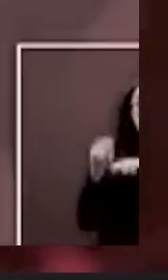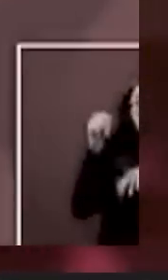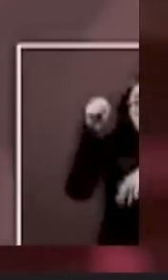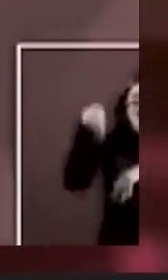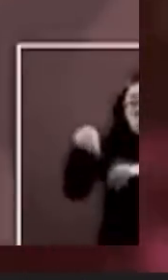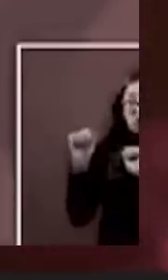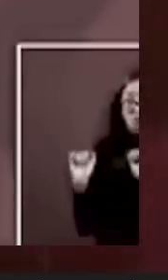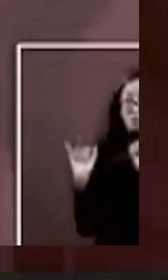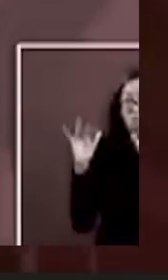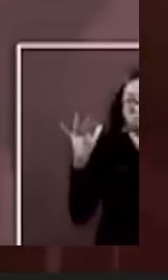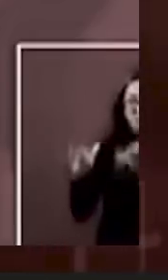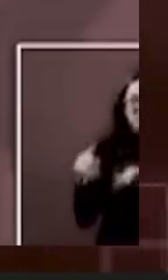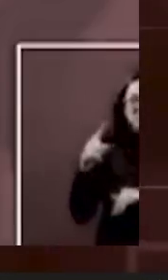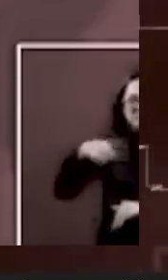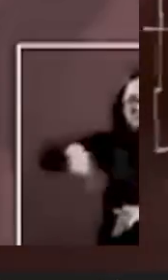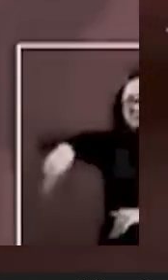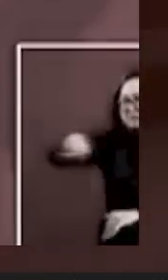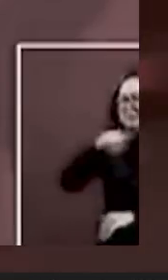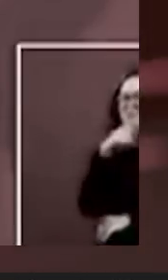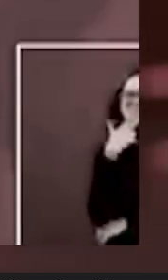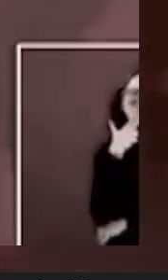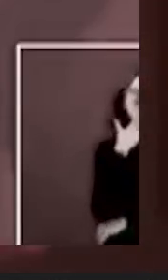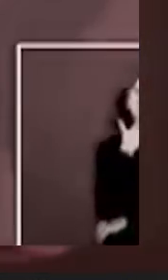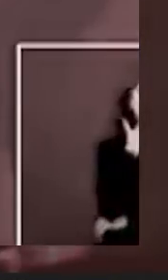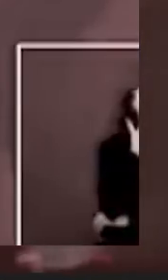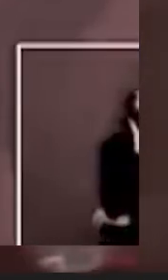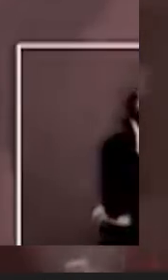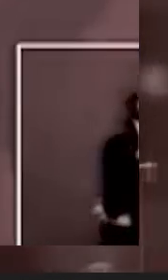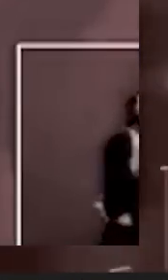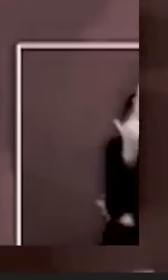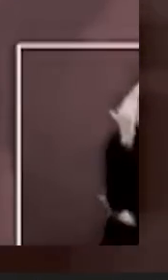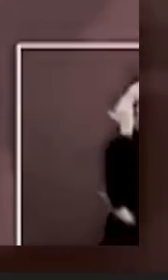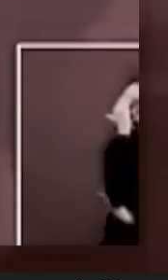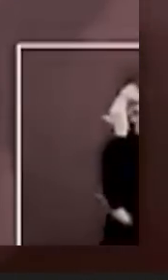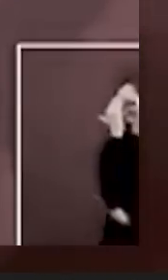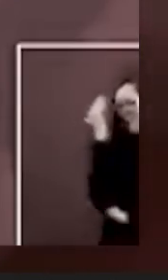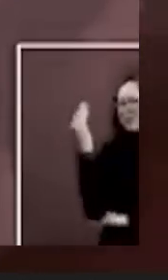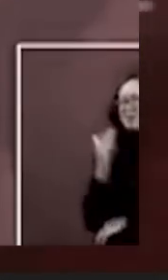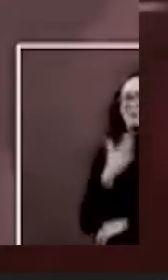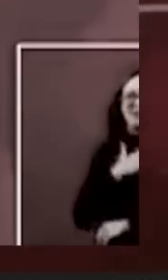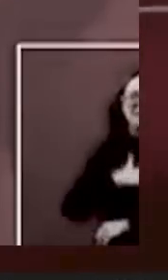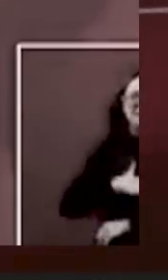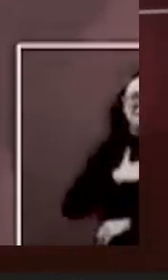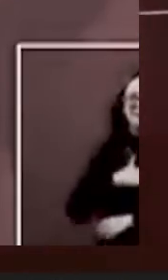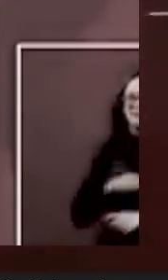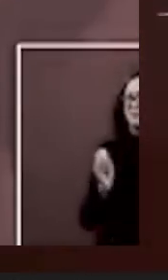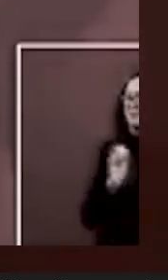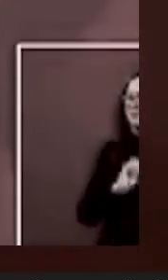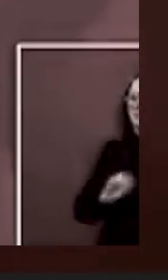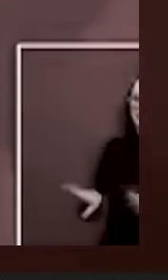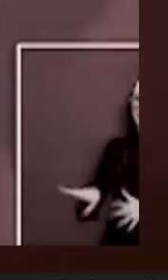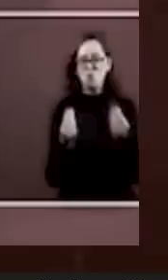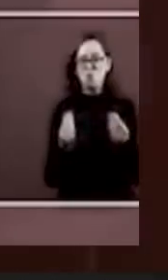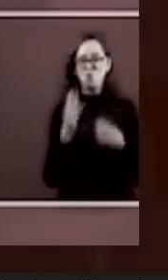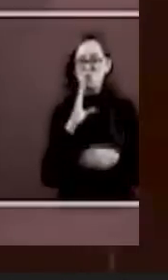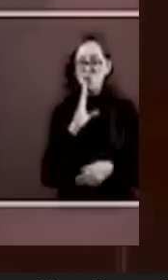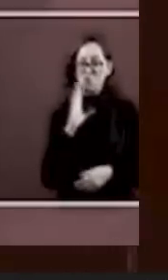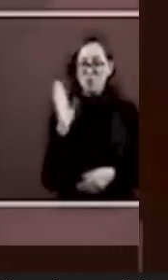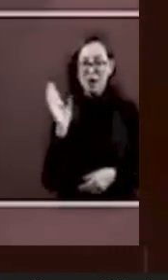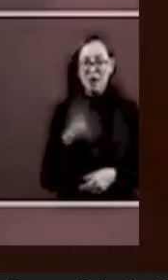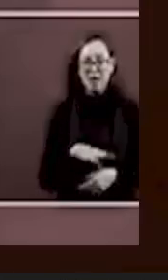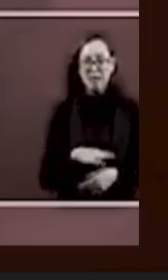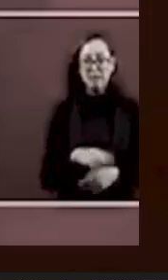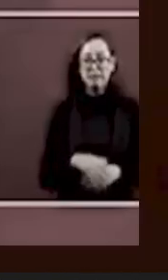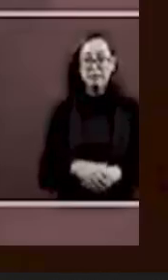alguien explique esto. ¿Cómo es posible que las constructoras beneficiaran con departamentos a familiares de Marcelo